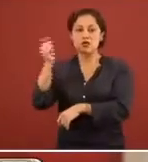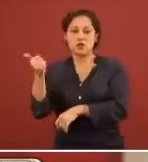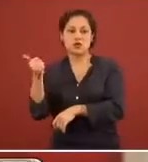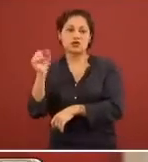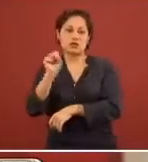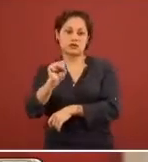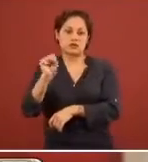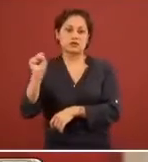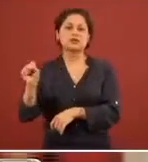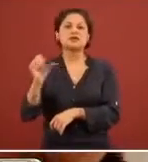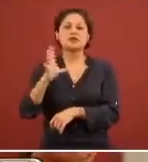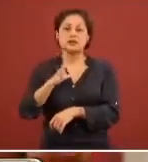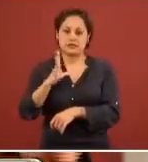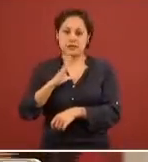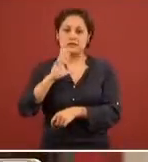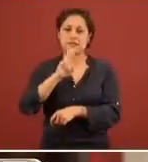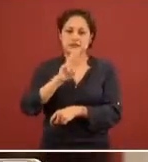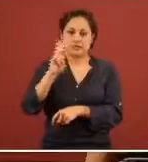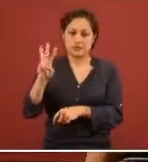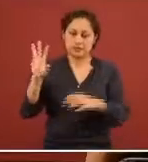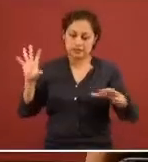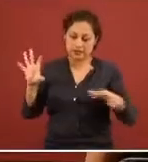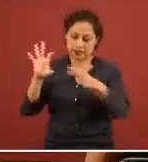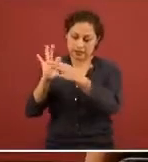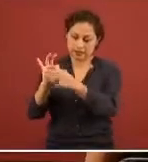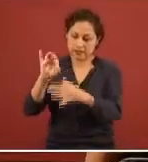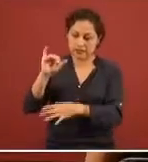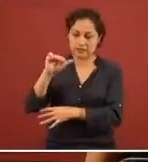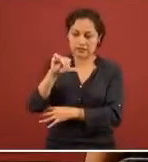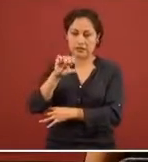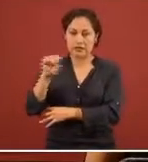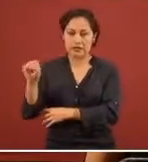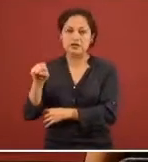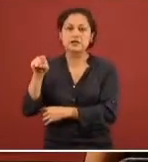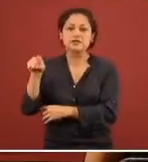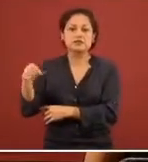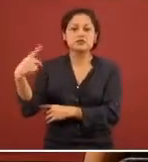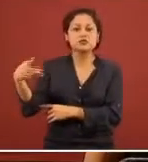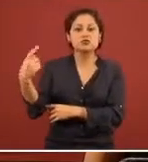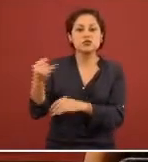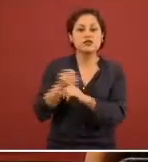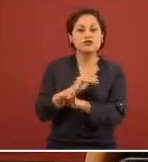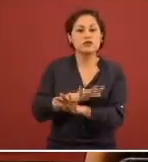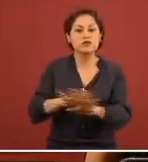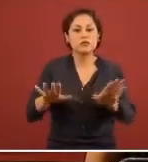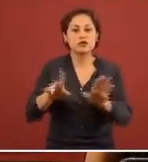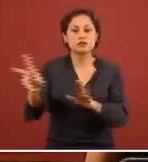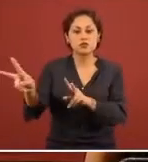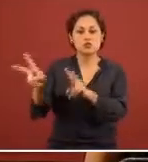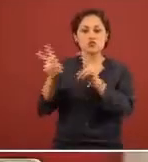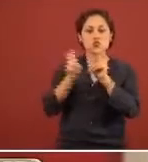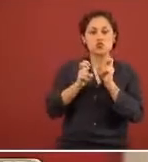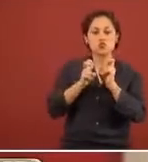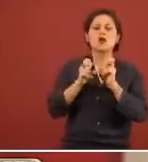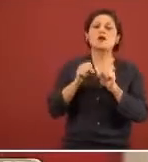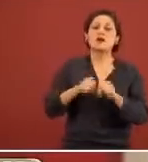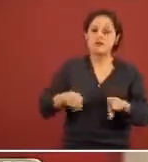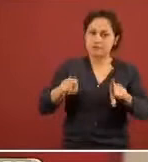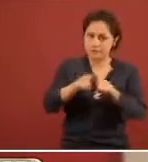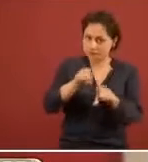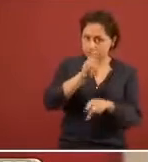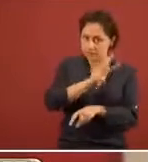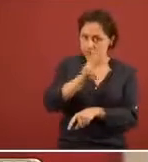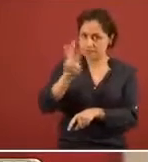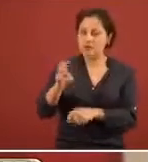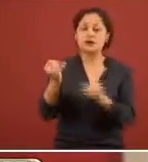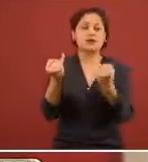por la Secretaría de Salud, y el IMSS carga todos sus datos en bloque a través de un mecanismo electrónico, igual que el ISSSTE. Entonces, ese